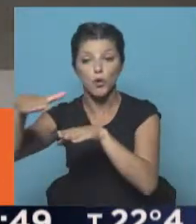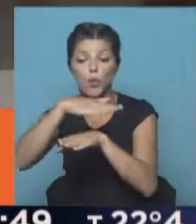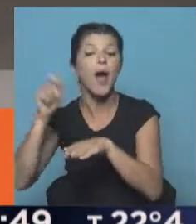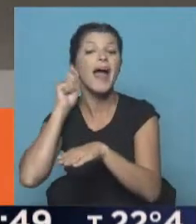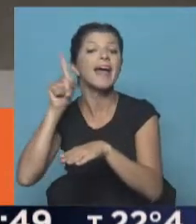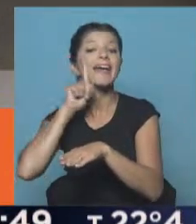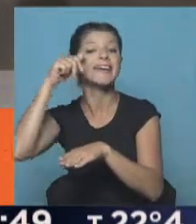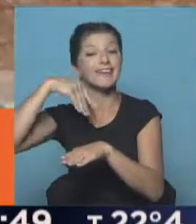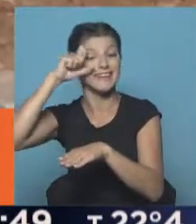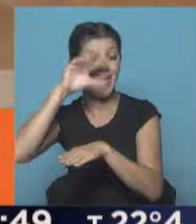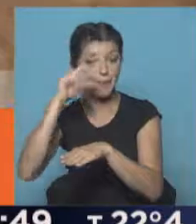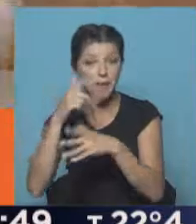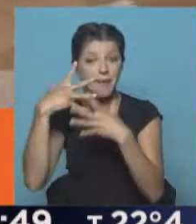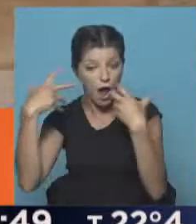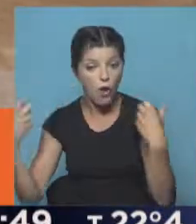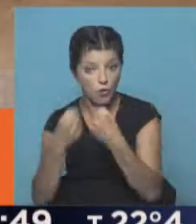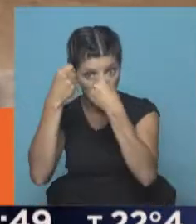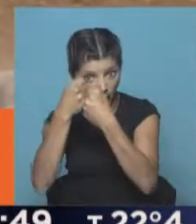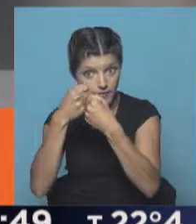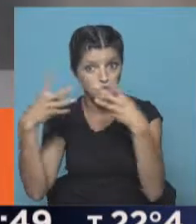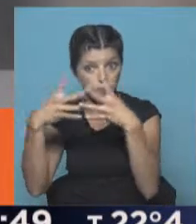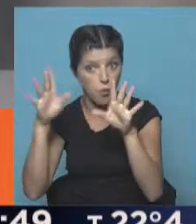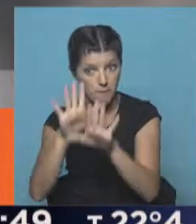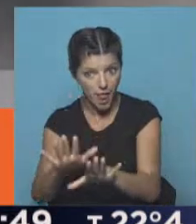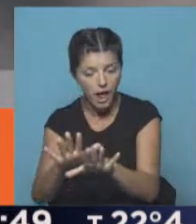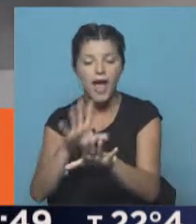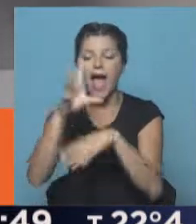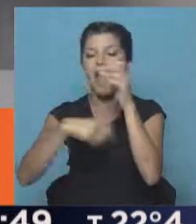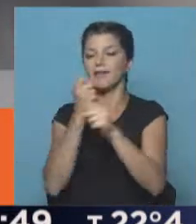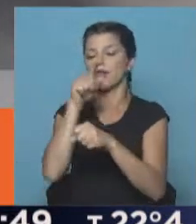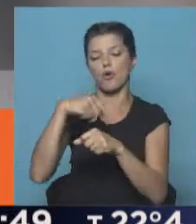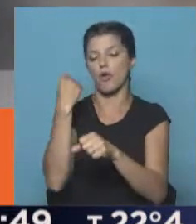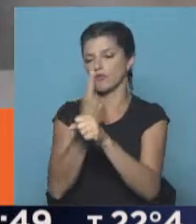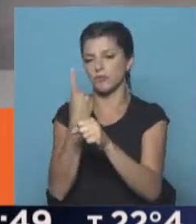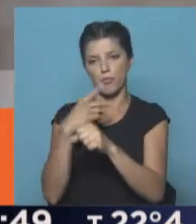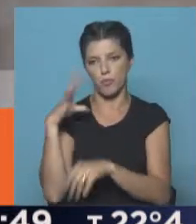alcanzar una tregua humanitaria no han dado resultado